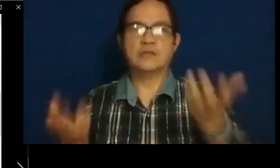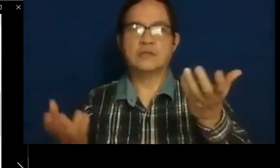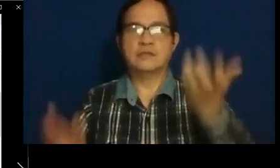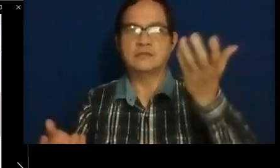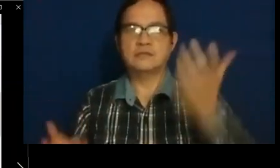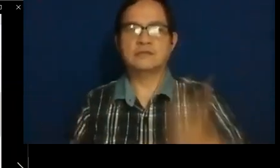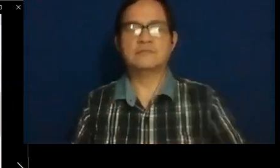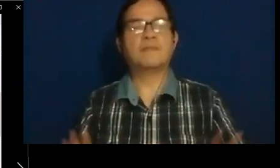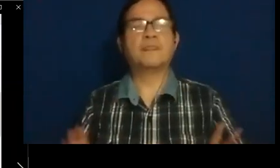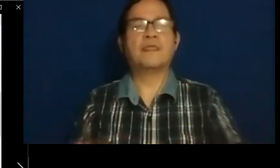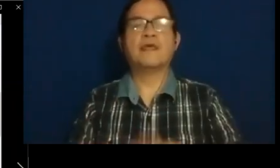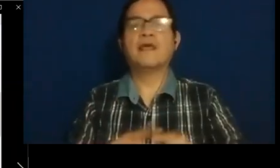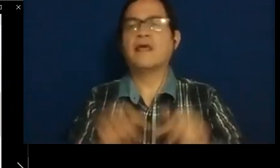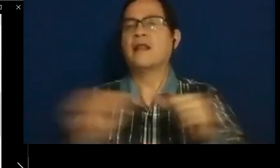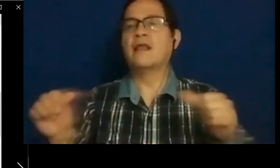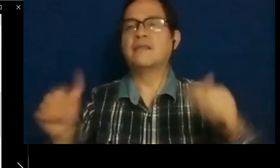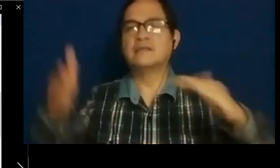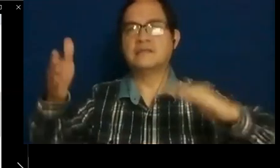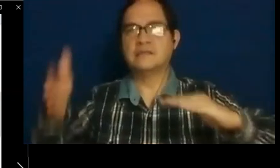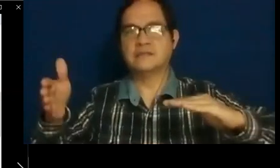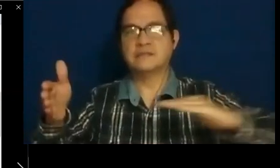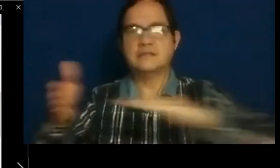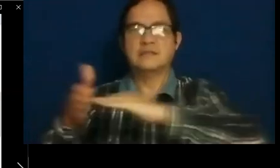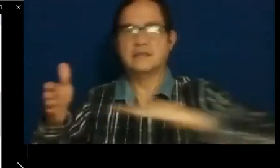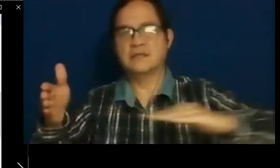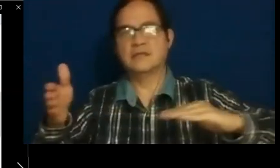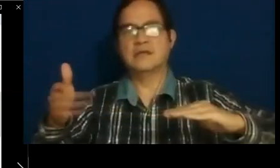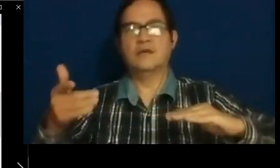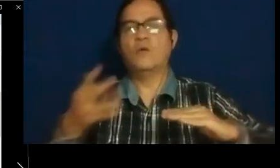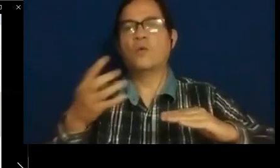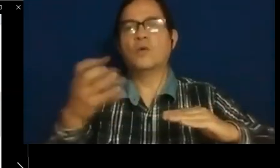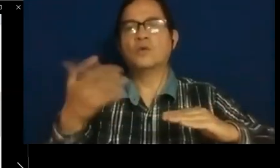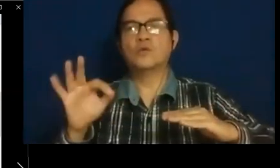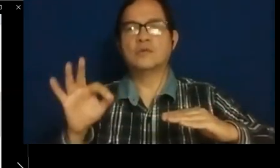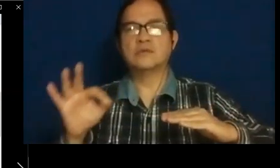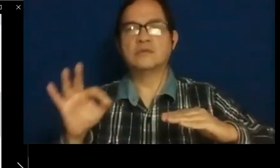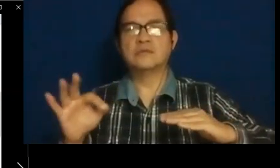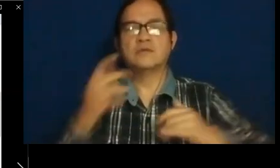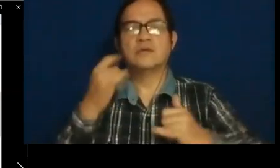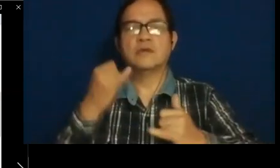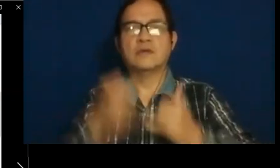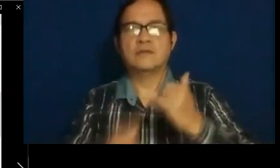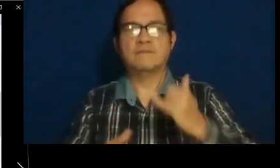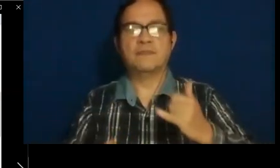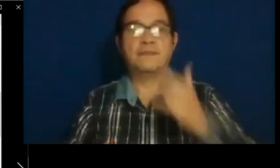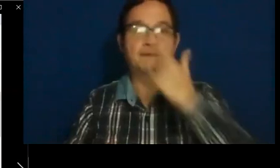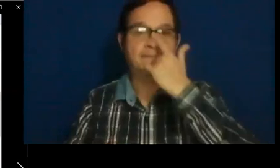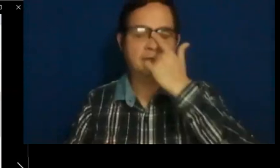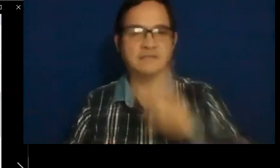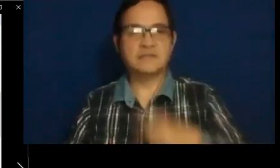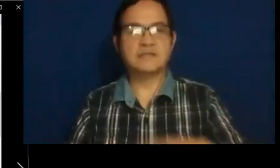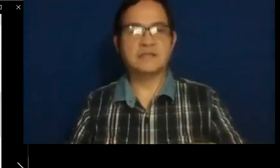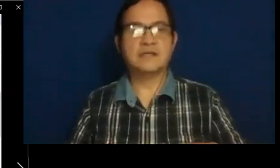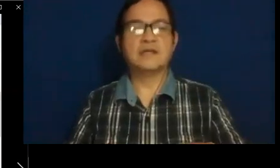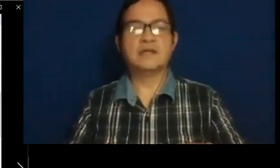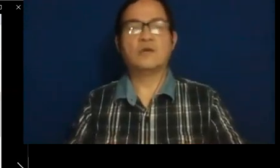listo. ¿Y la distancia era ya el último o era 450? Con la de 450, dale ahí, por